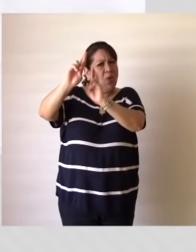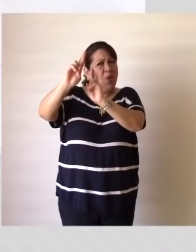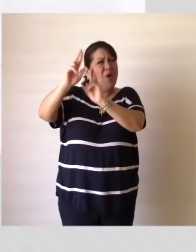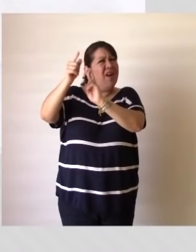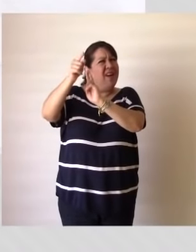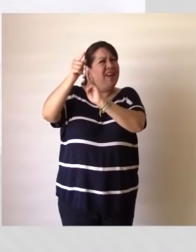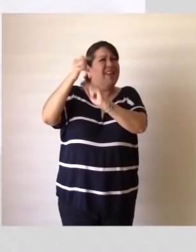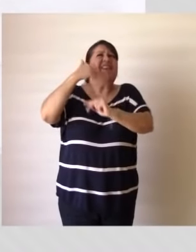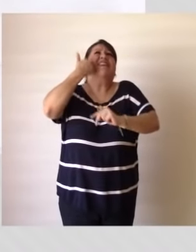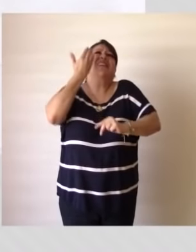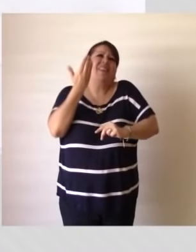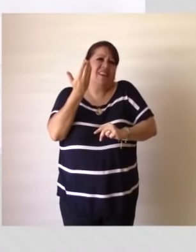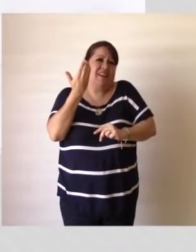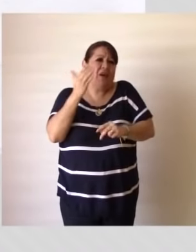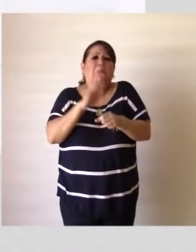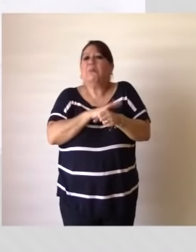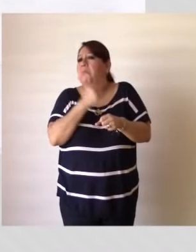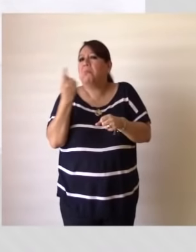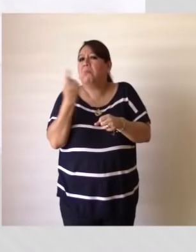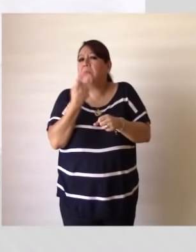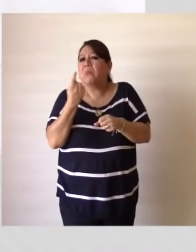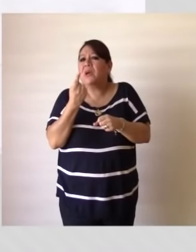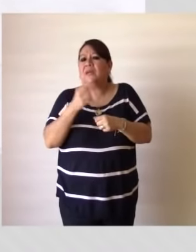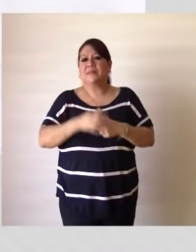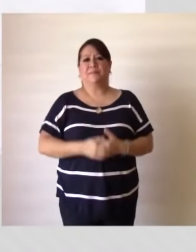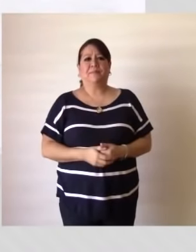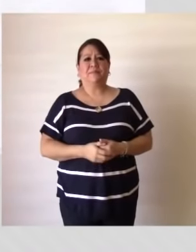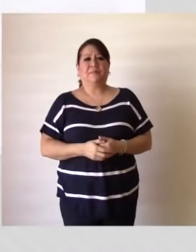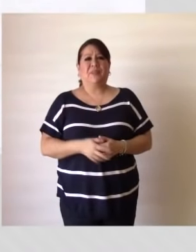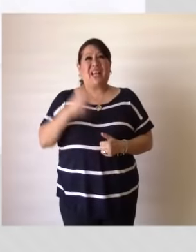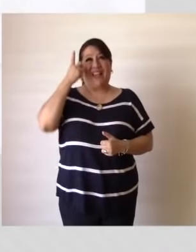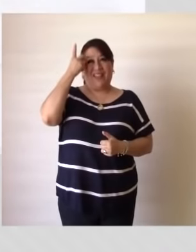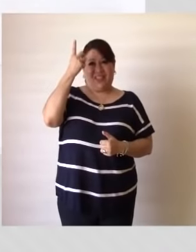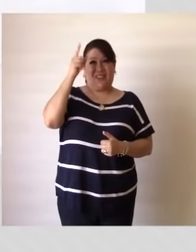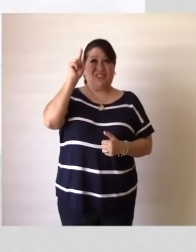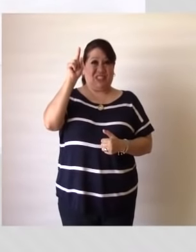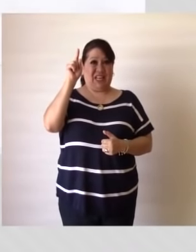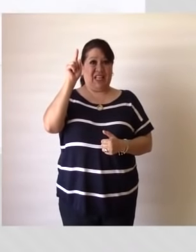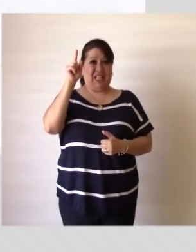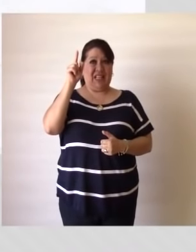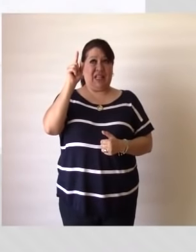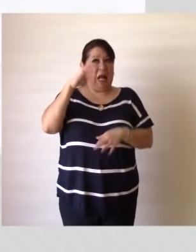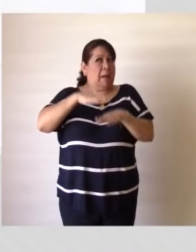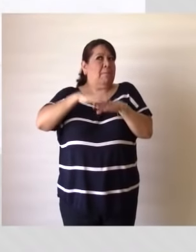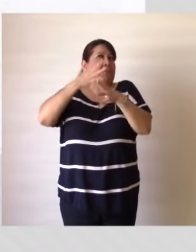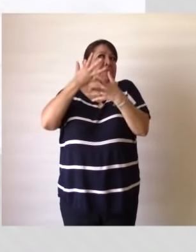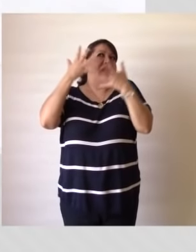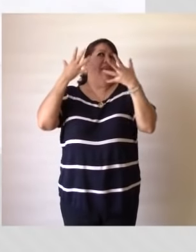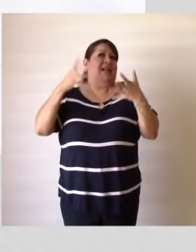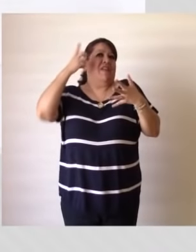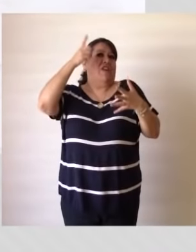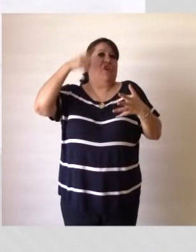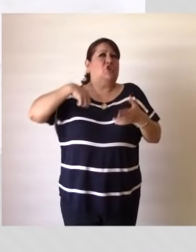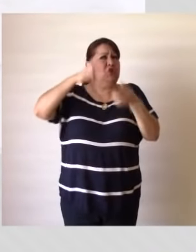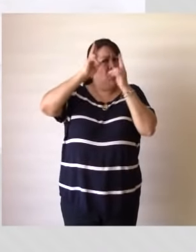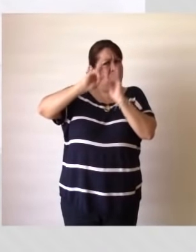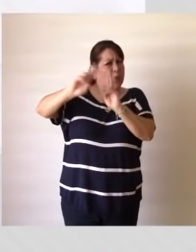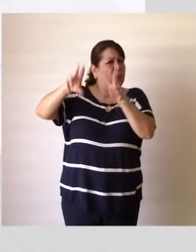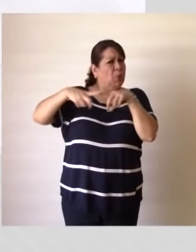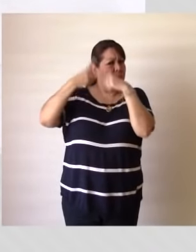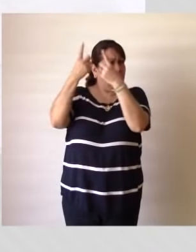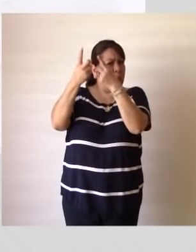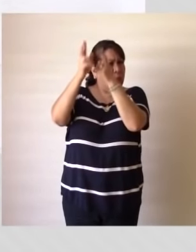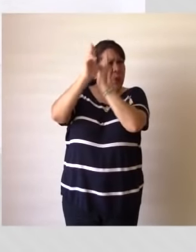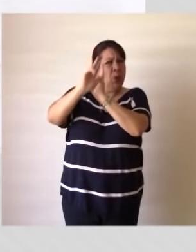dios es más dios si nosotros le reconocemos y le damos honra y honor cuál era el